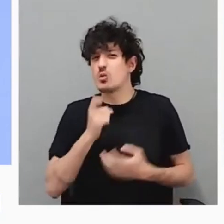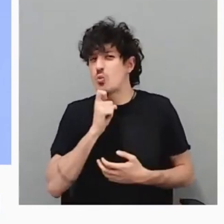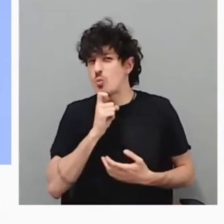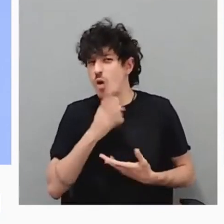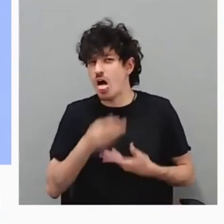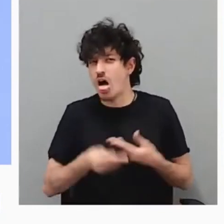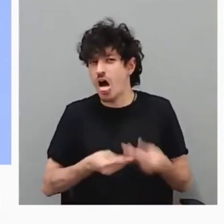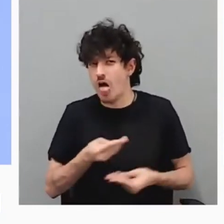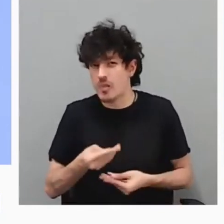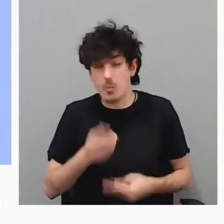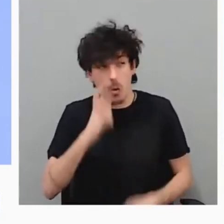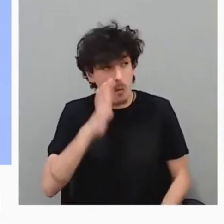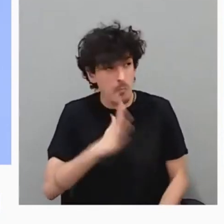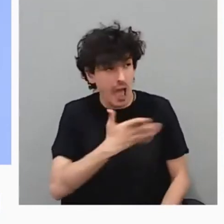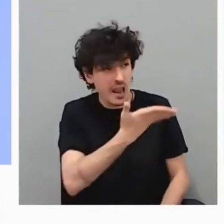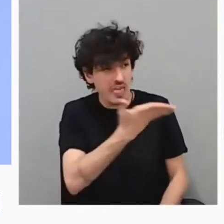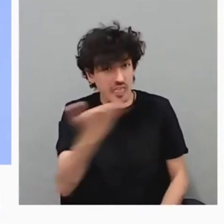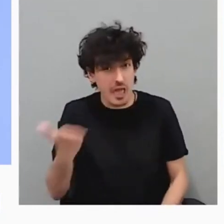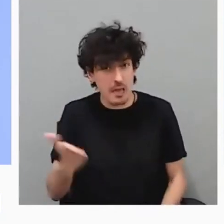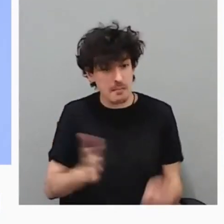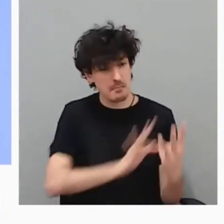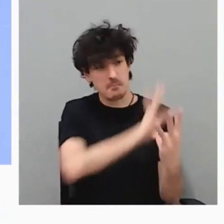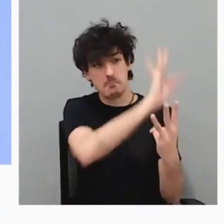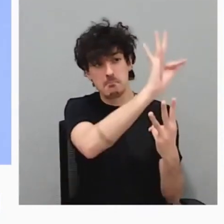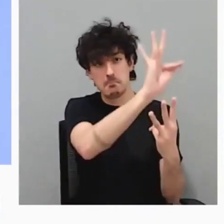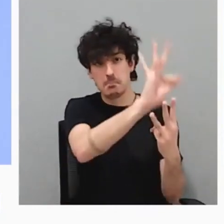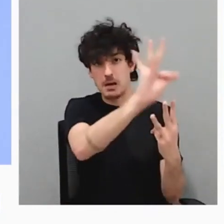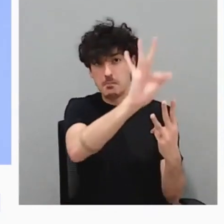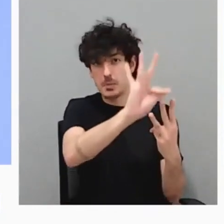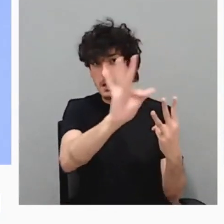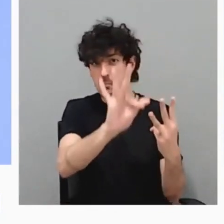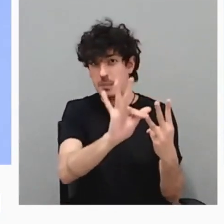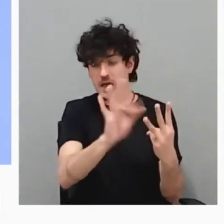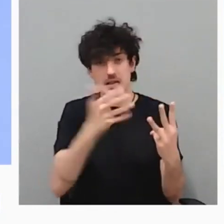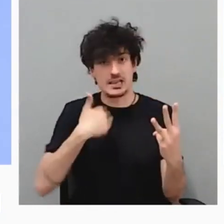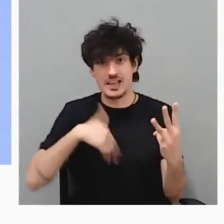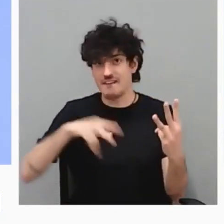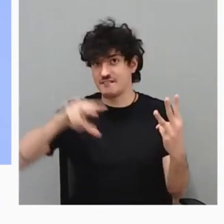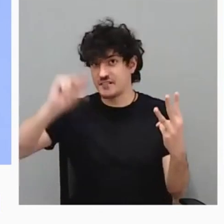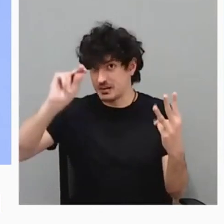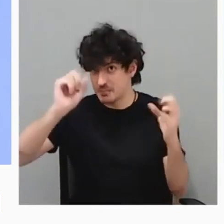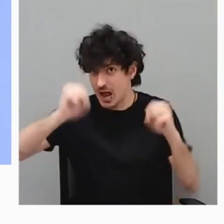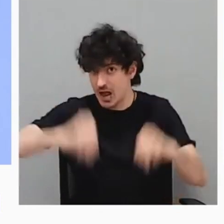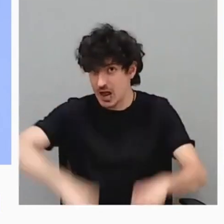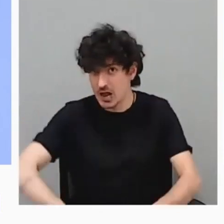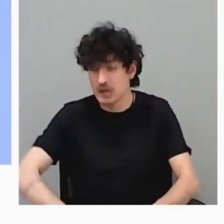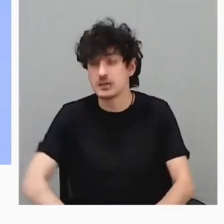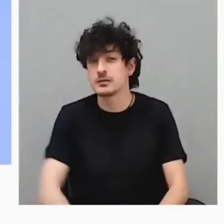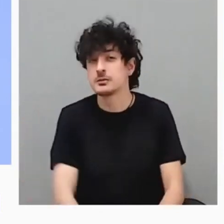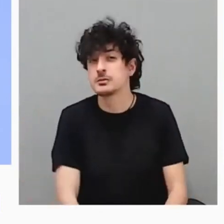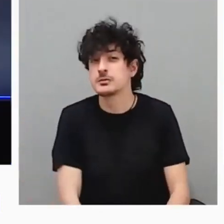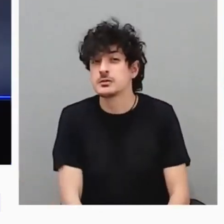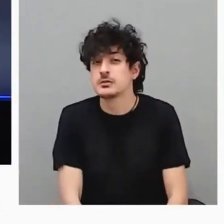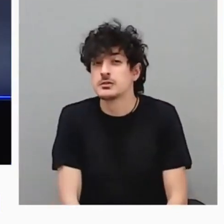Si os parece, hacemos ronda y cerramos con esta reflexión abierta.